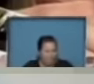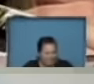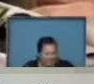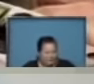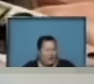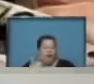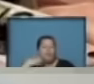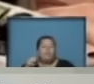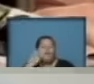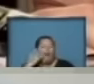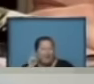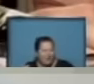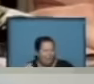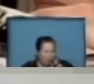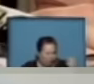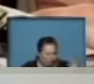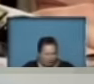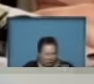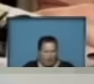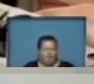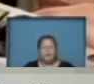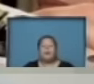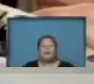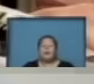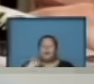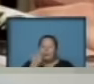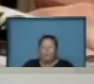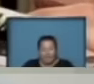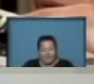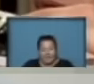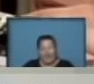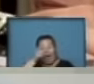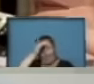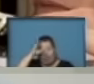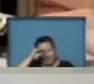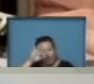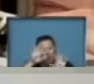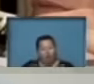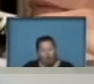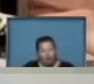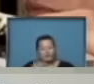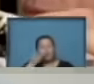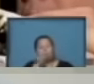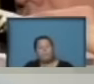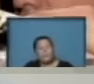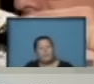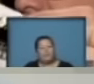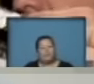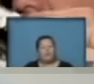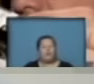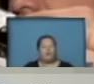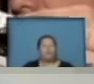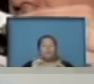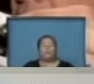detenidos, identificados y todo ese tipo de situaciones. Presentaron a la medianoche, yo estaba en Tucumán, una nota en la cual pidieron que